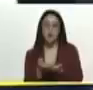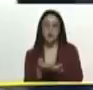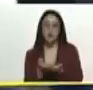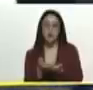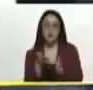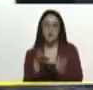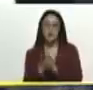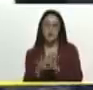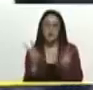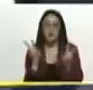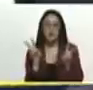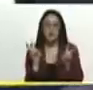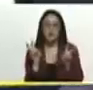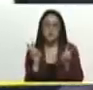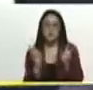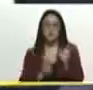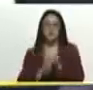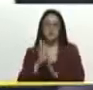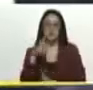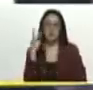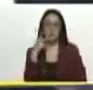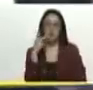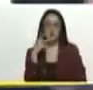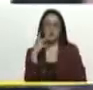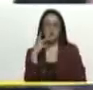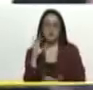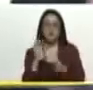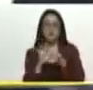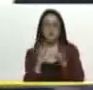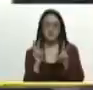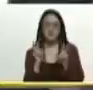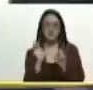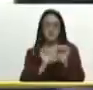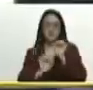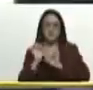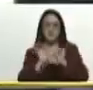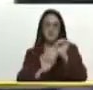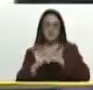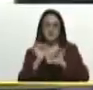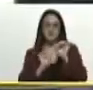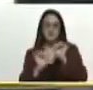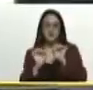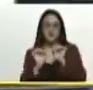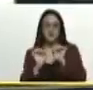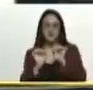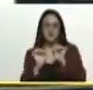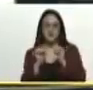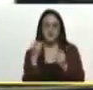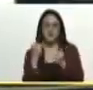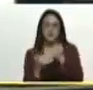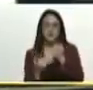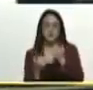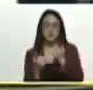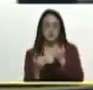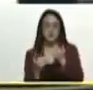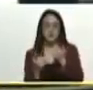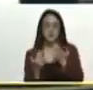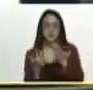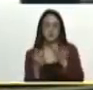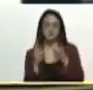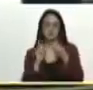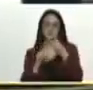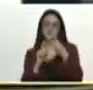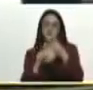respecta al desarrollo de políticas conjuntas en materia de defensa Y finalmente, si me lo permiten, tengo una